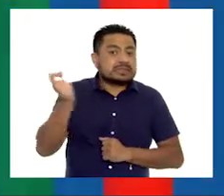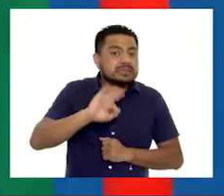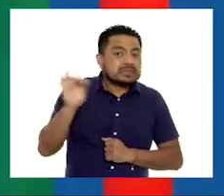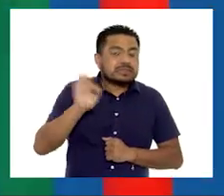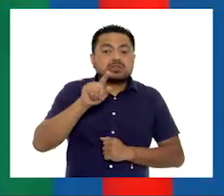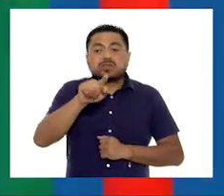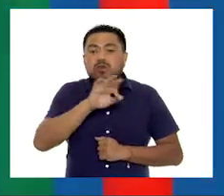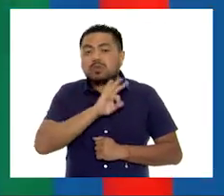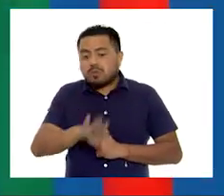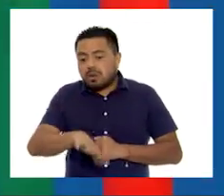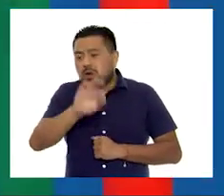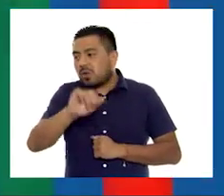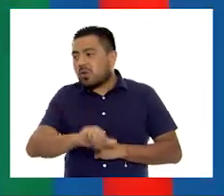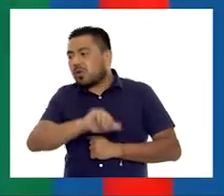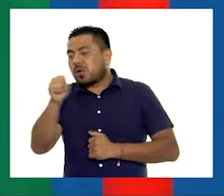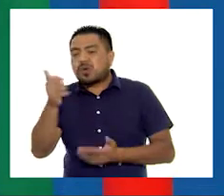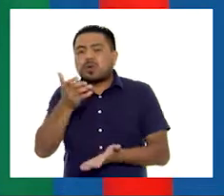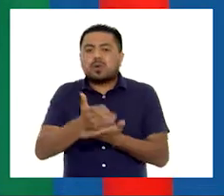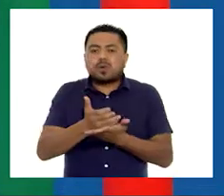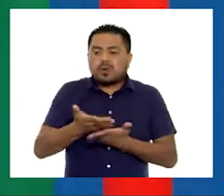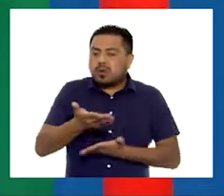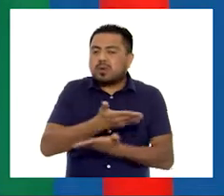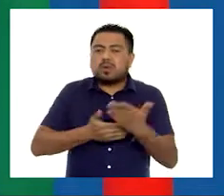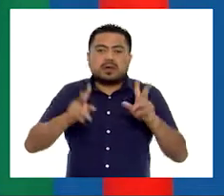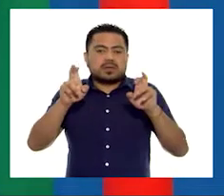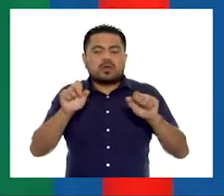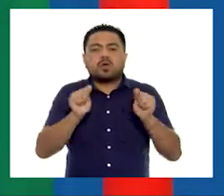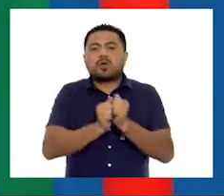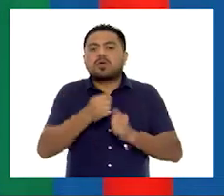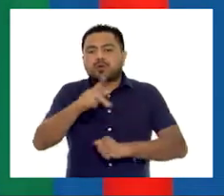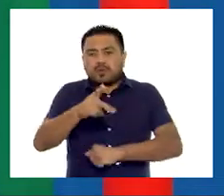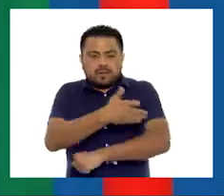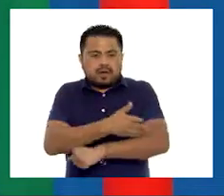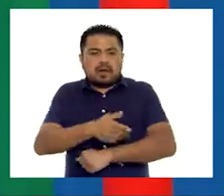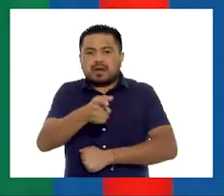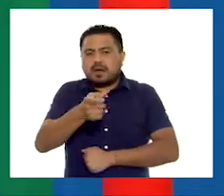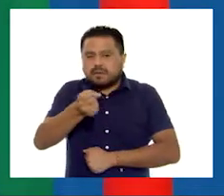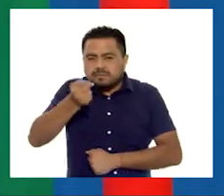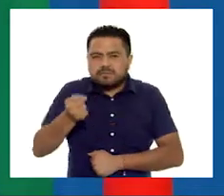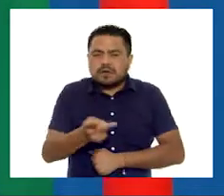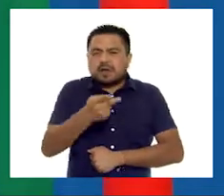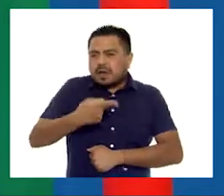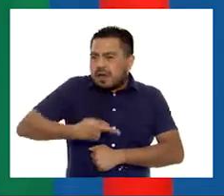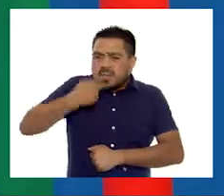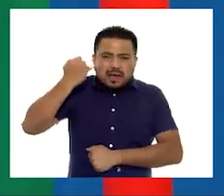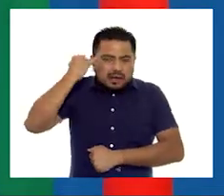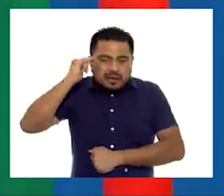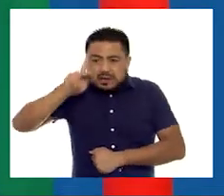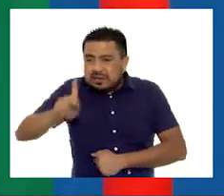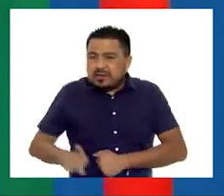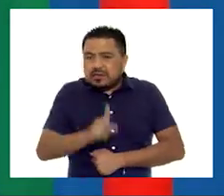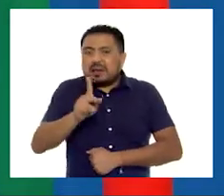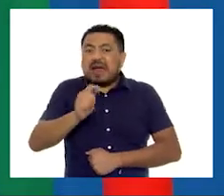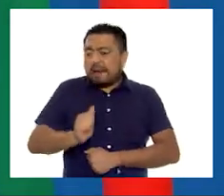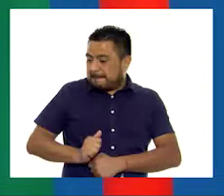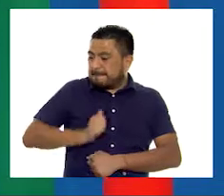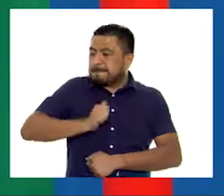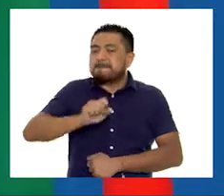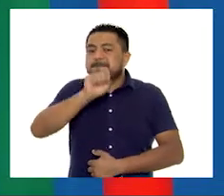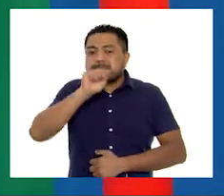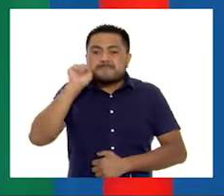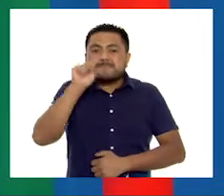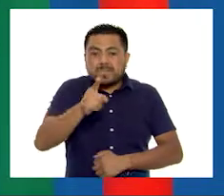es posible consulta a otros libros y comenta el tema de hoy con tu familia si tienes la fortuna de hablar una lengua indígena aprovecha también